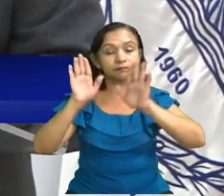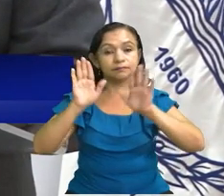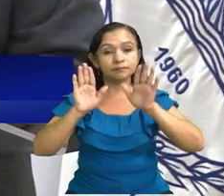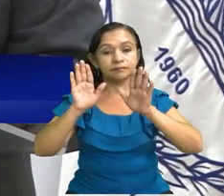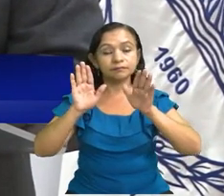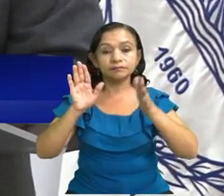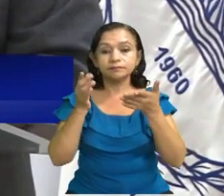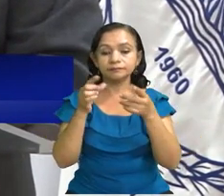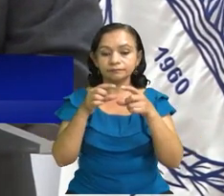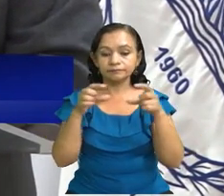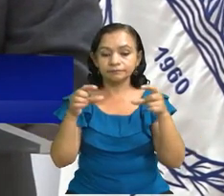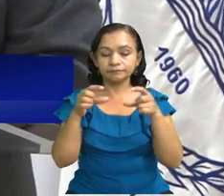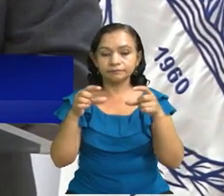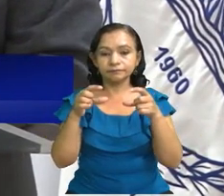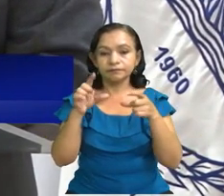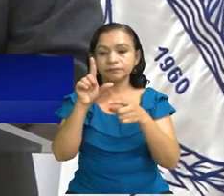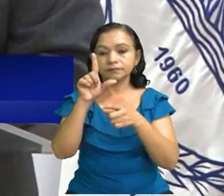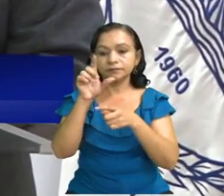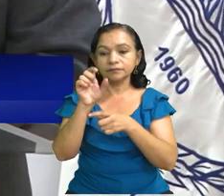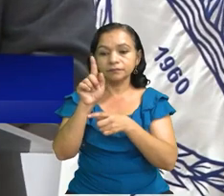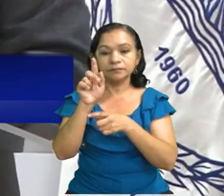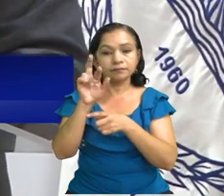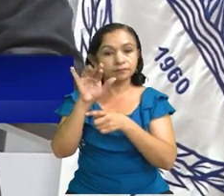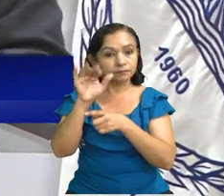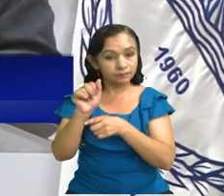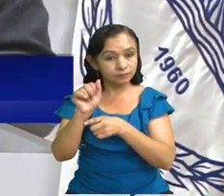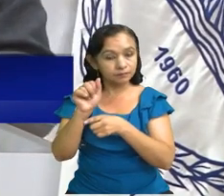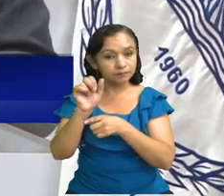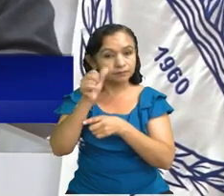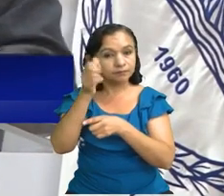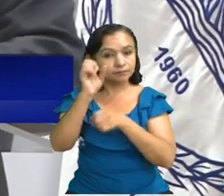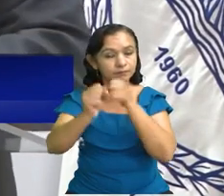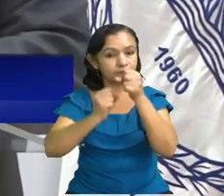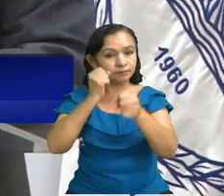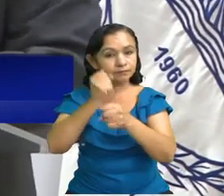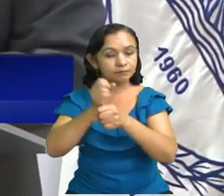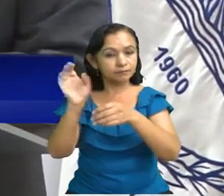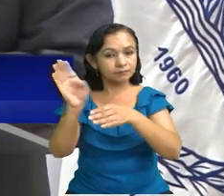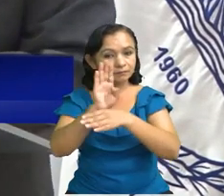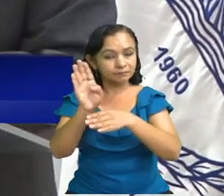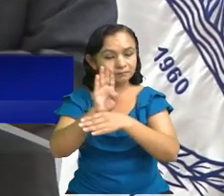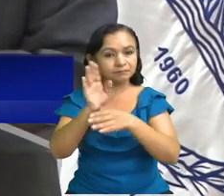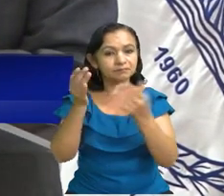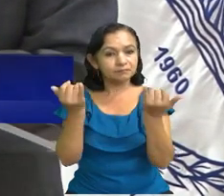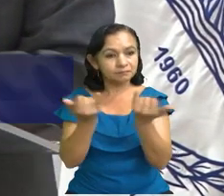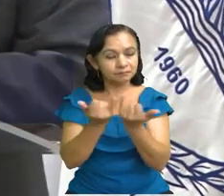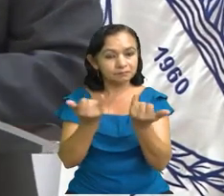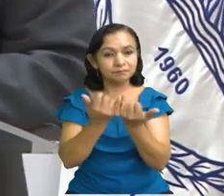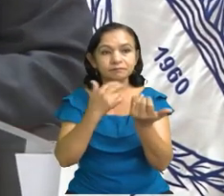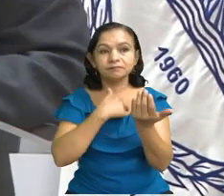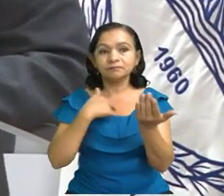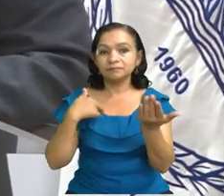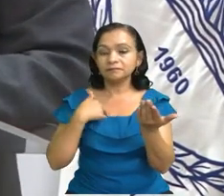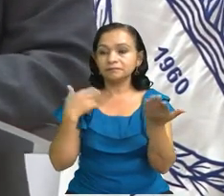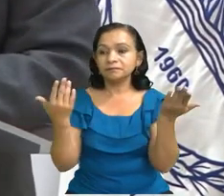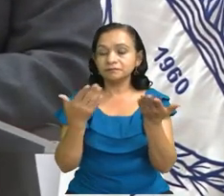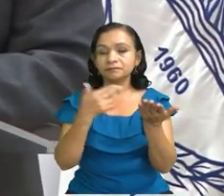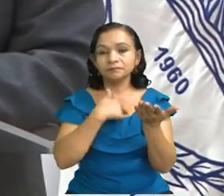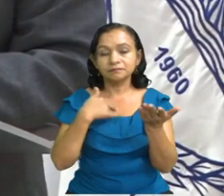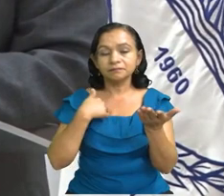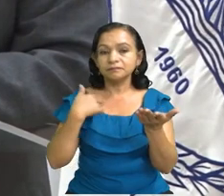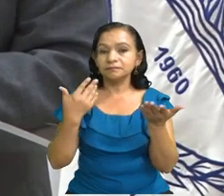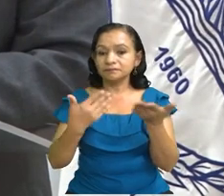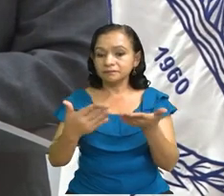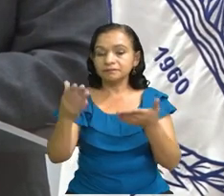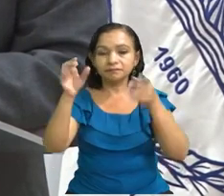de un billete de Lotería Nacional conmemorativo al 60 aniversario del banco. El 3 de julio estaremos realizando